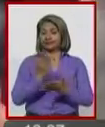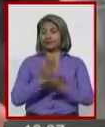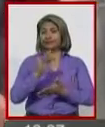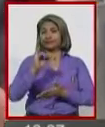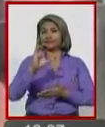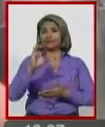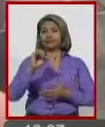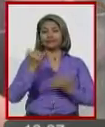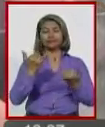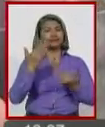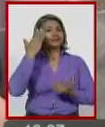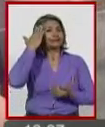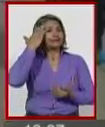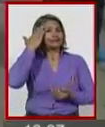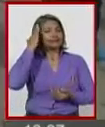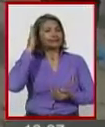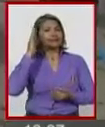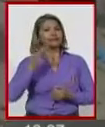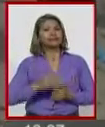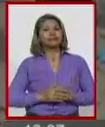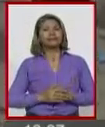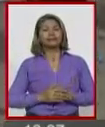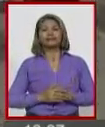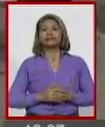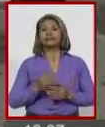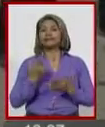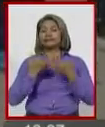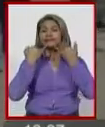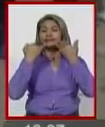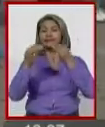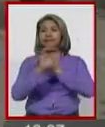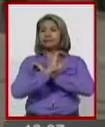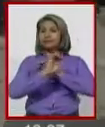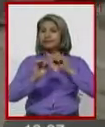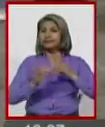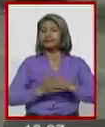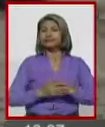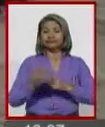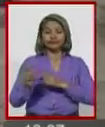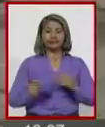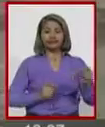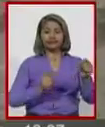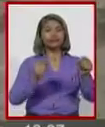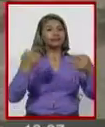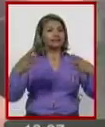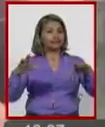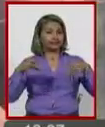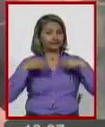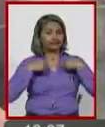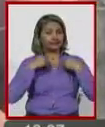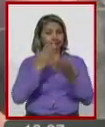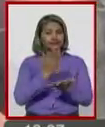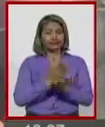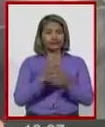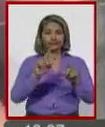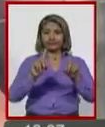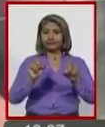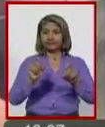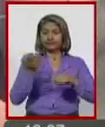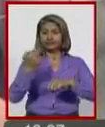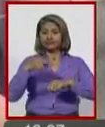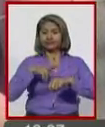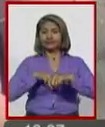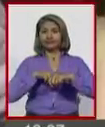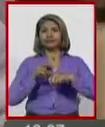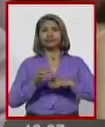cívico convocado para hoy? No, mayoría no estábamos informados. ¿El sector transporte está acatando el paro? No. ¿Todo